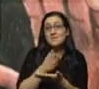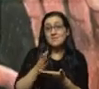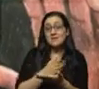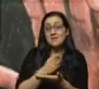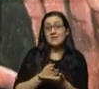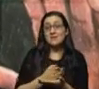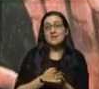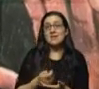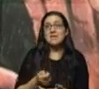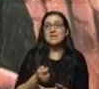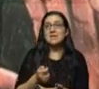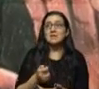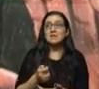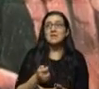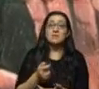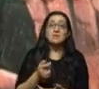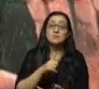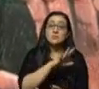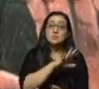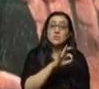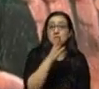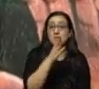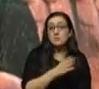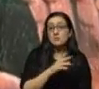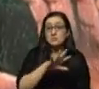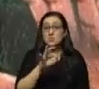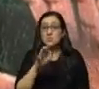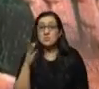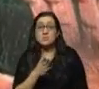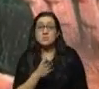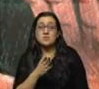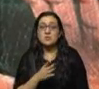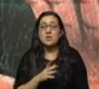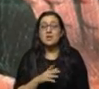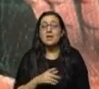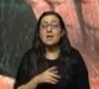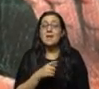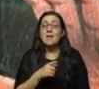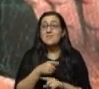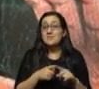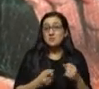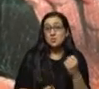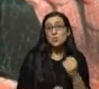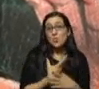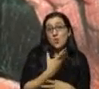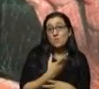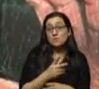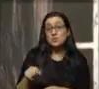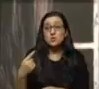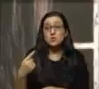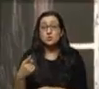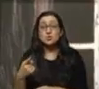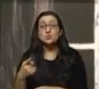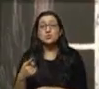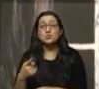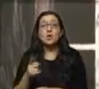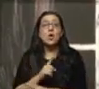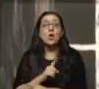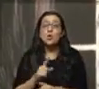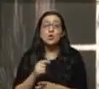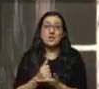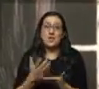casi que Mitad y Mitad son este de los 25 que hay la mitad Son nuevos y están en el libro y no están en la revista pero van a van a empezar